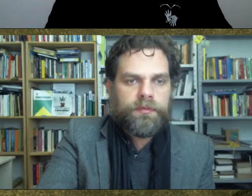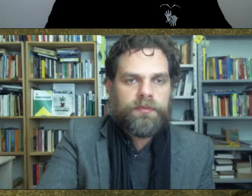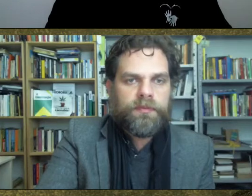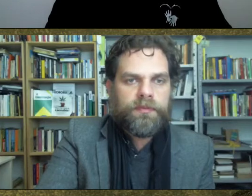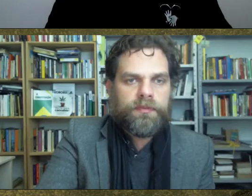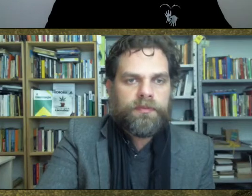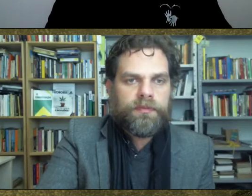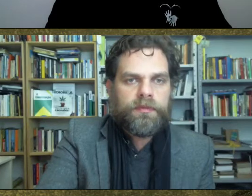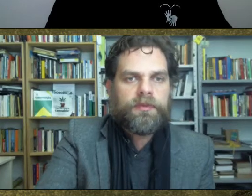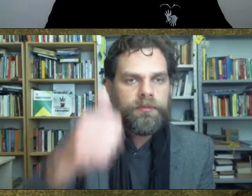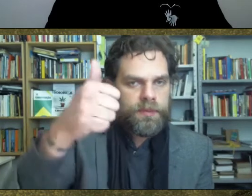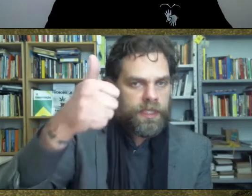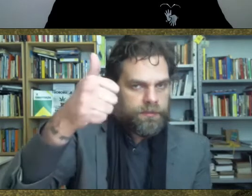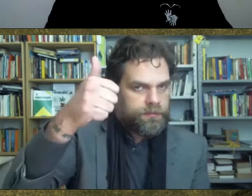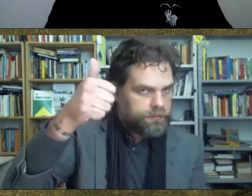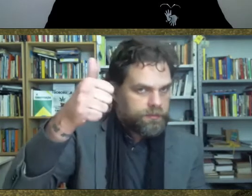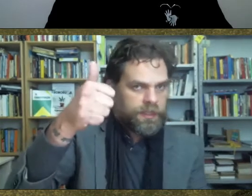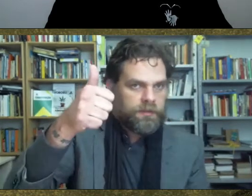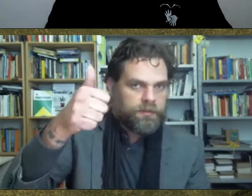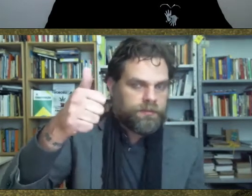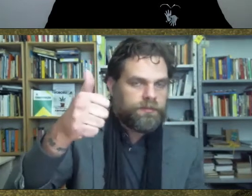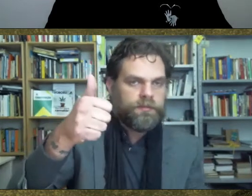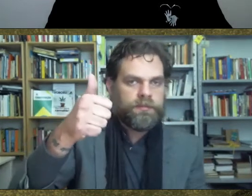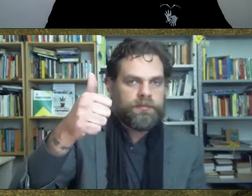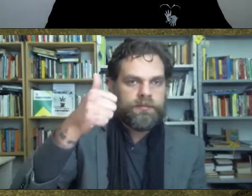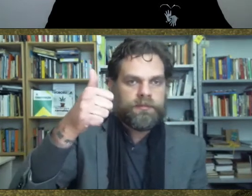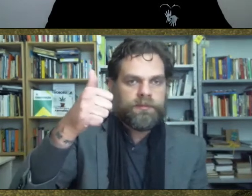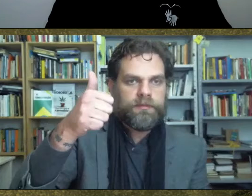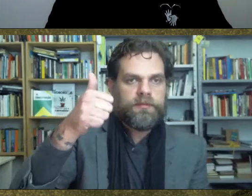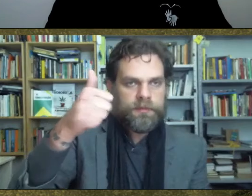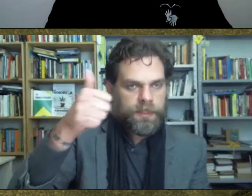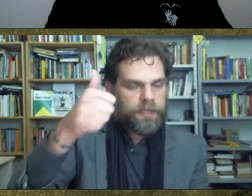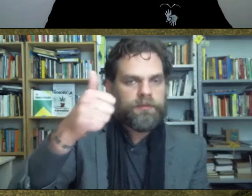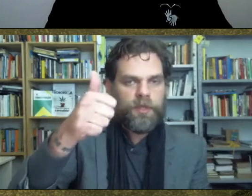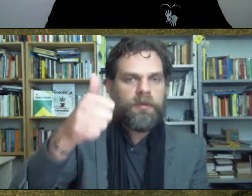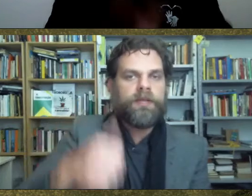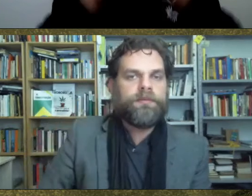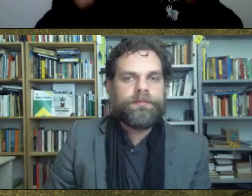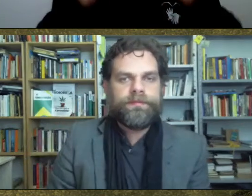No sé si escuchan ahí, ¿no? ¿Ahí escucha bien?